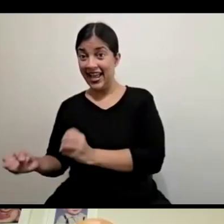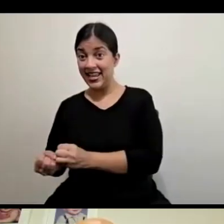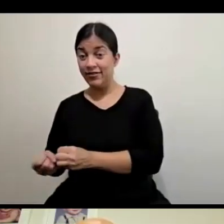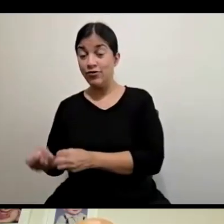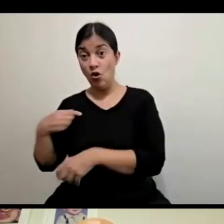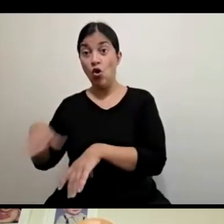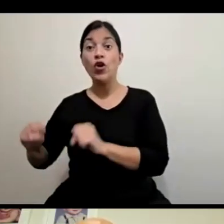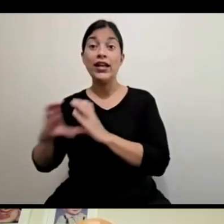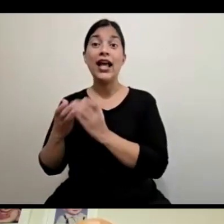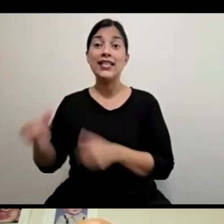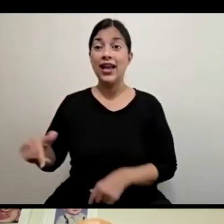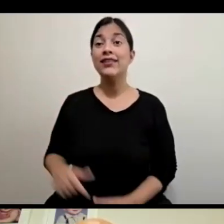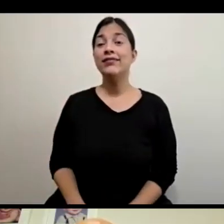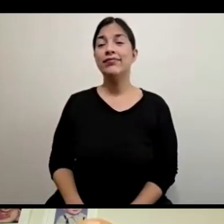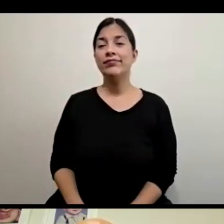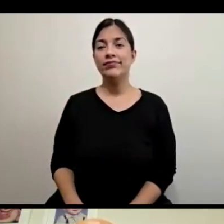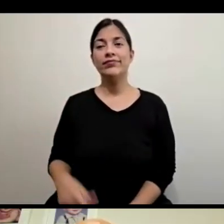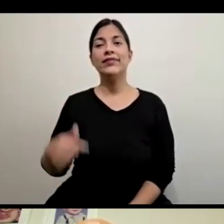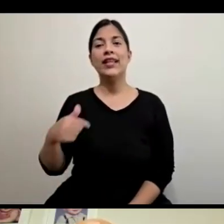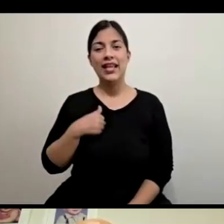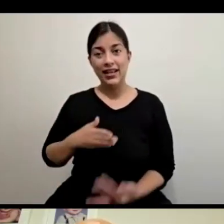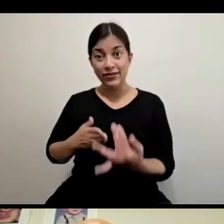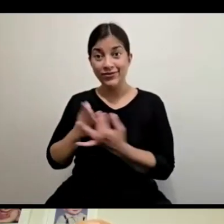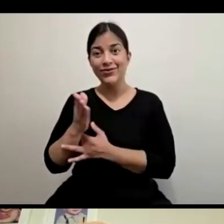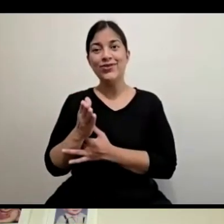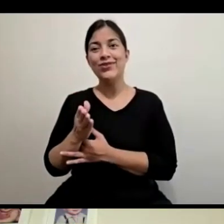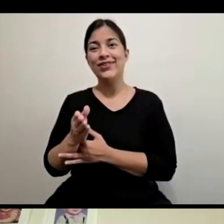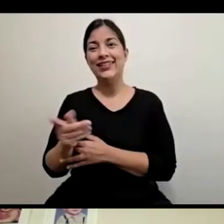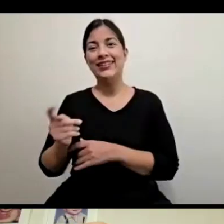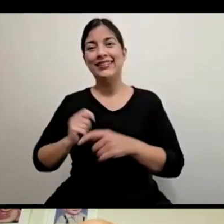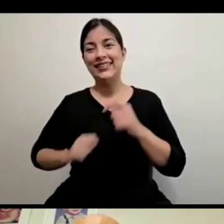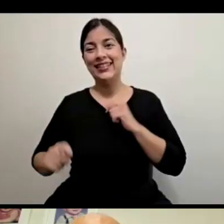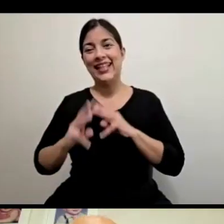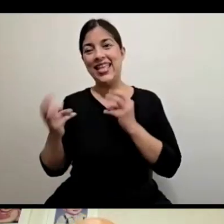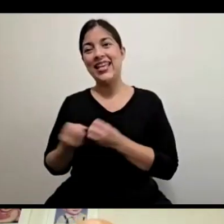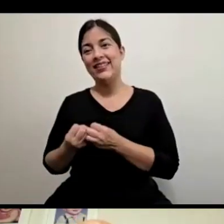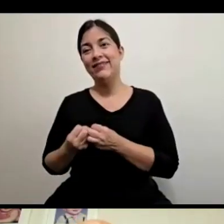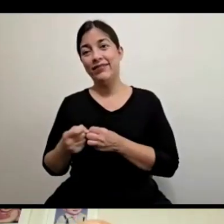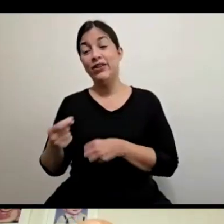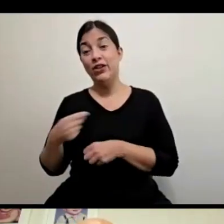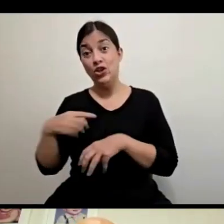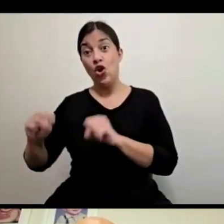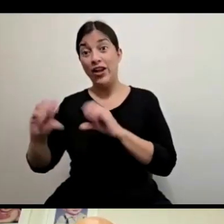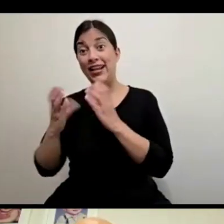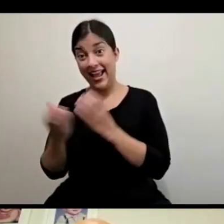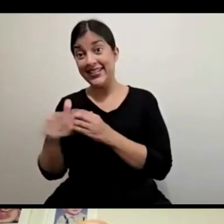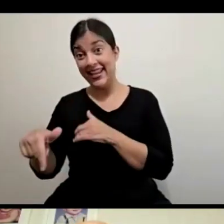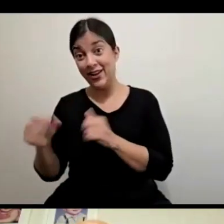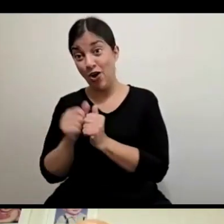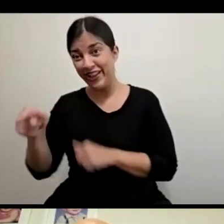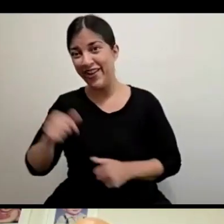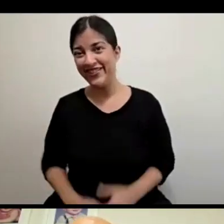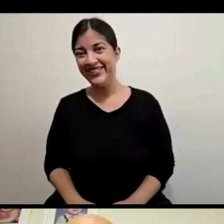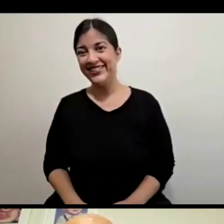allí. Había que pasar por el taller para llegar a ese saloncito, obligado. Exacto. Yo cogí clase allí contigo. Pasar por el